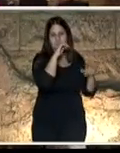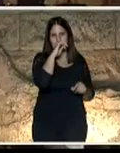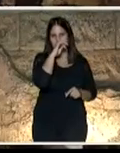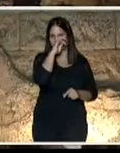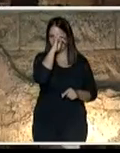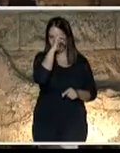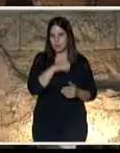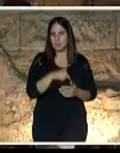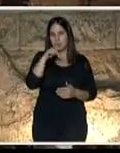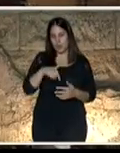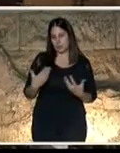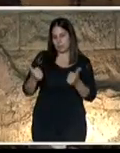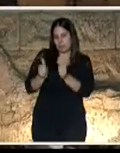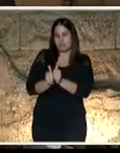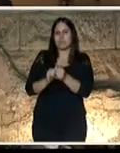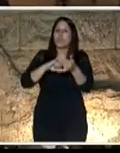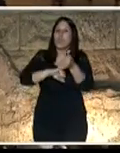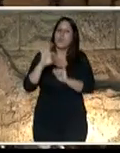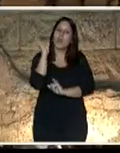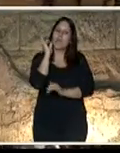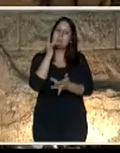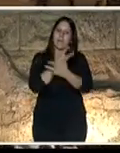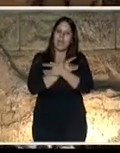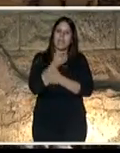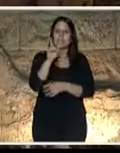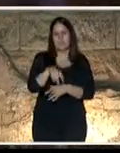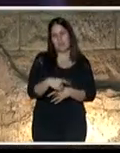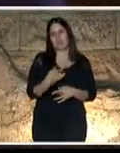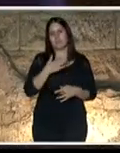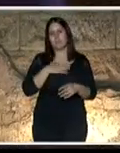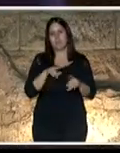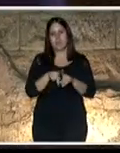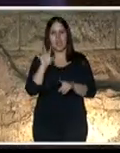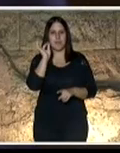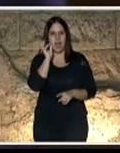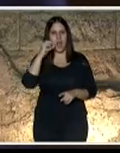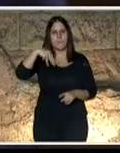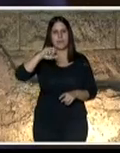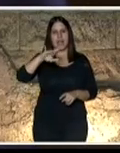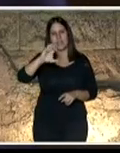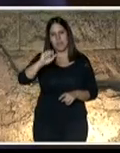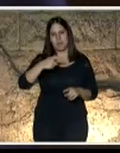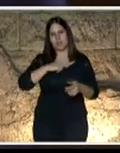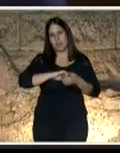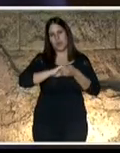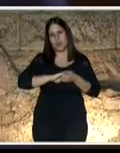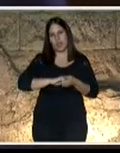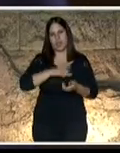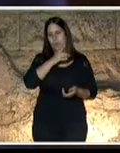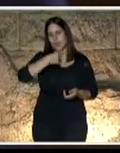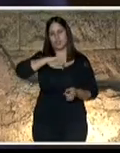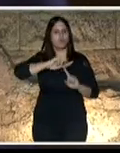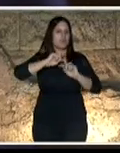Me acompañan mi mujer María y mi hermana Mari Carmen y su marido Licinio, porque somos una